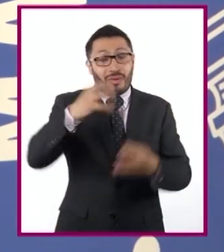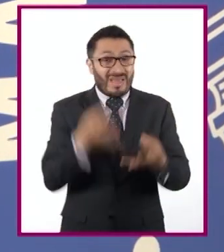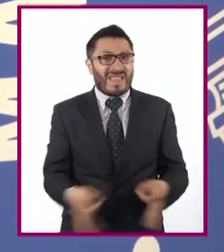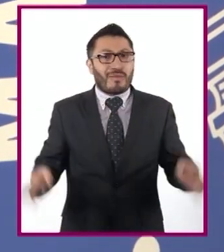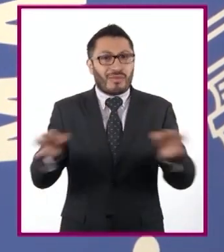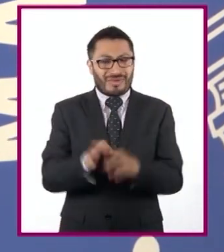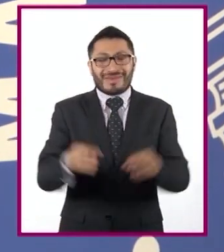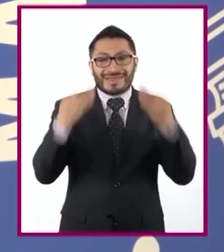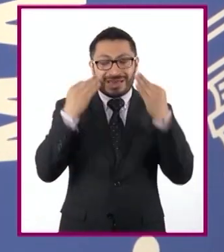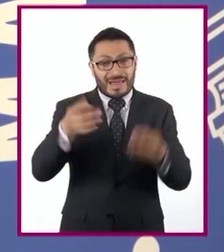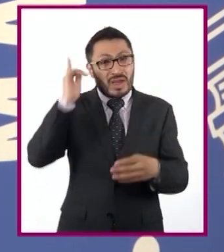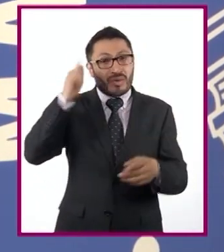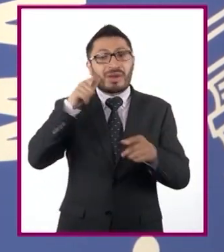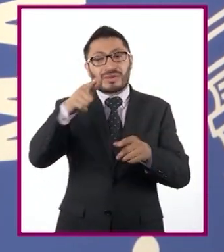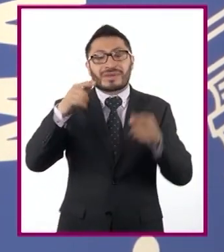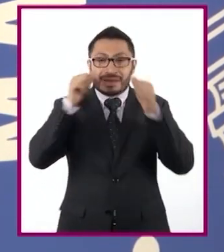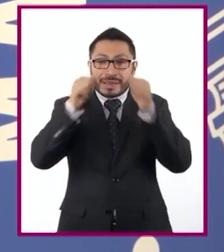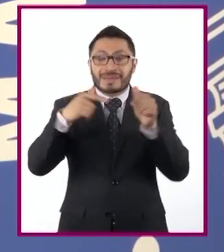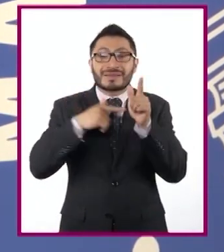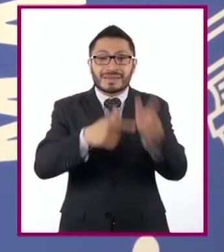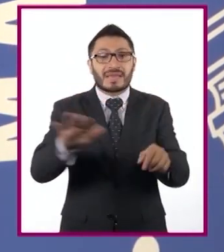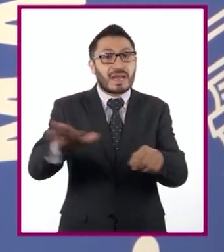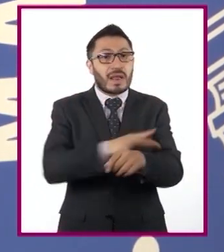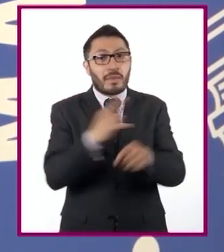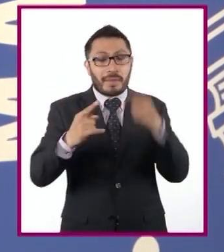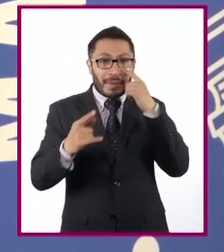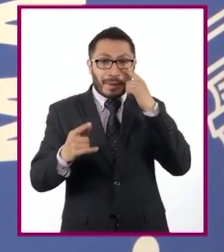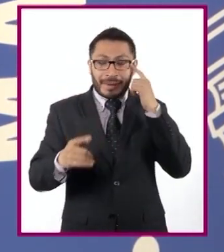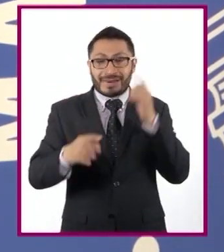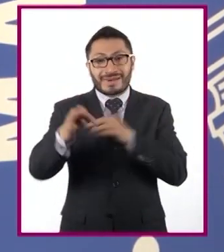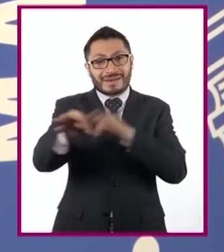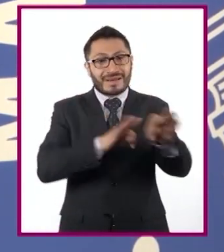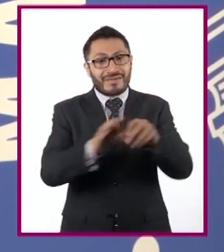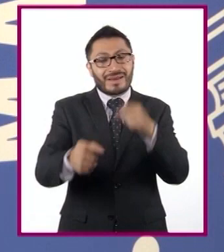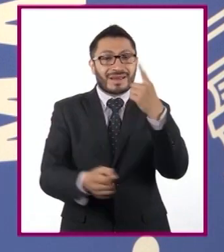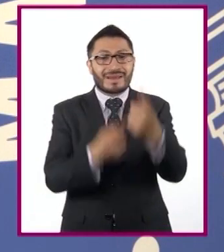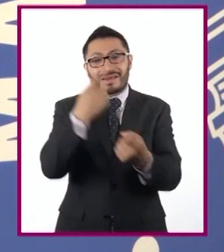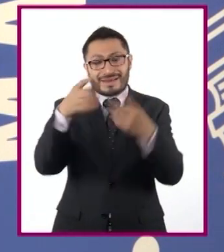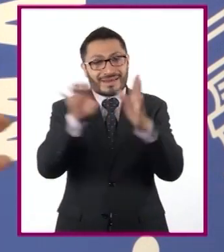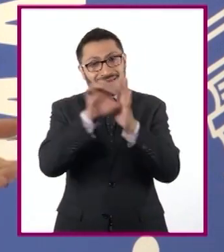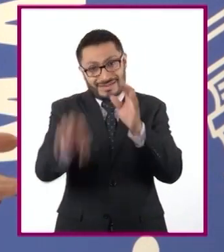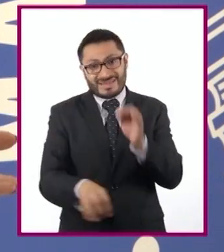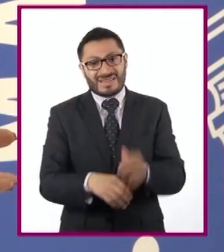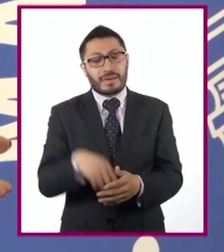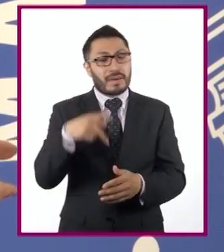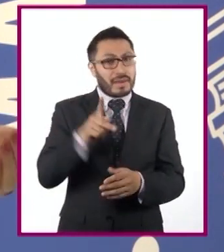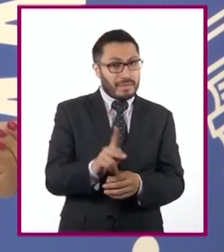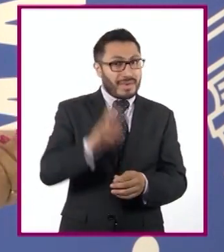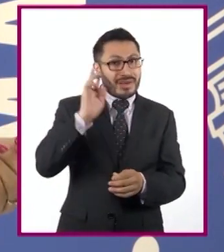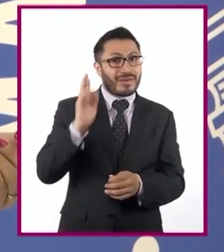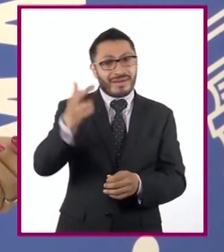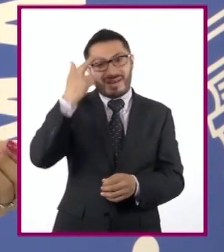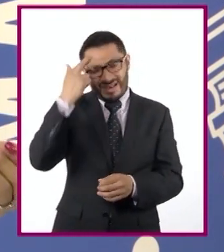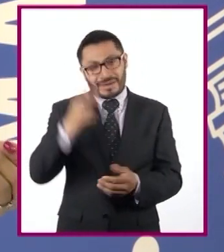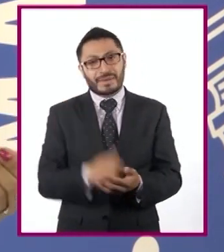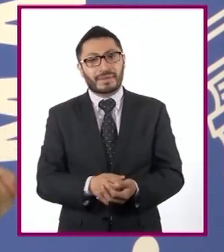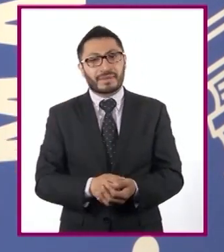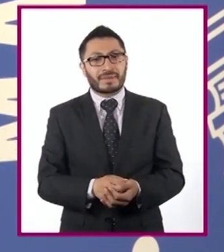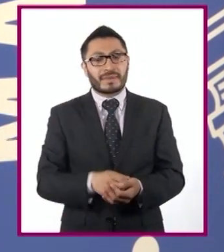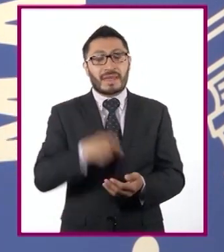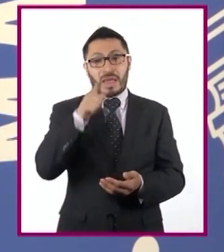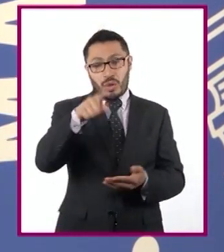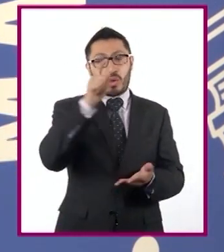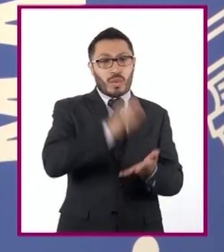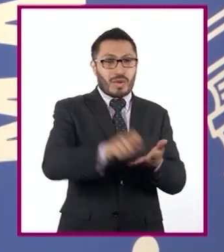que continúen prestando mucha atención, porque vamos a trabajar algunos ejemplos. Pero antes, ¿qué les parece si